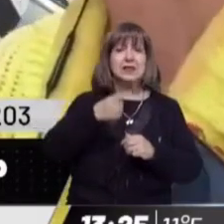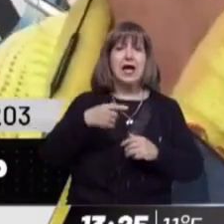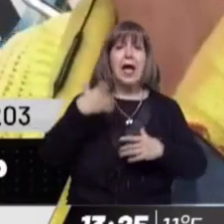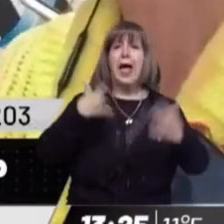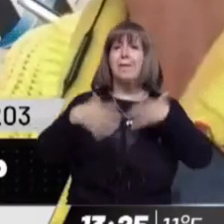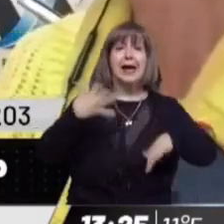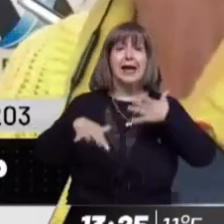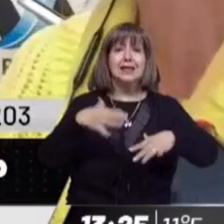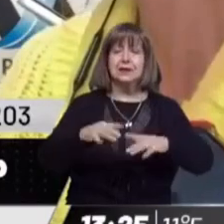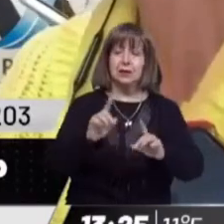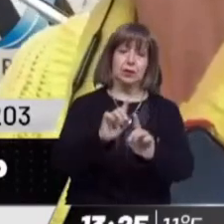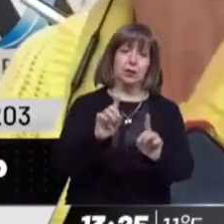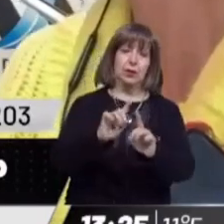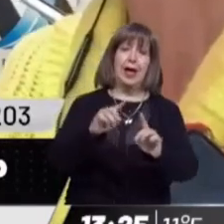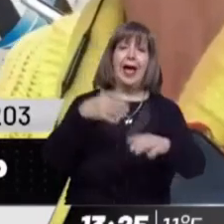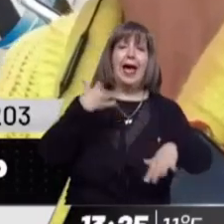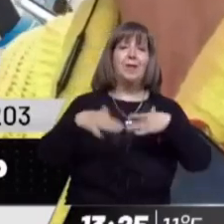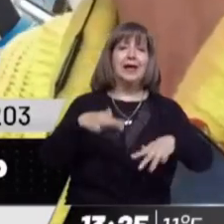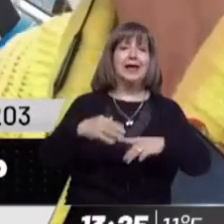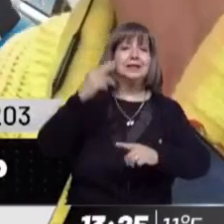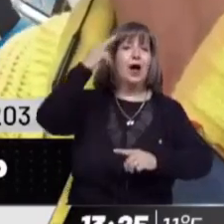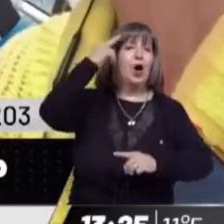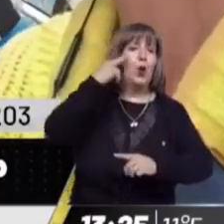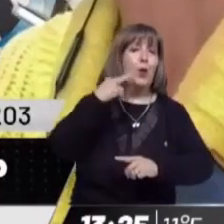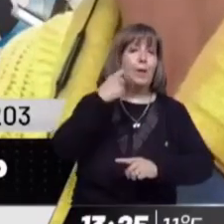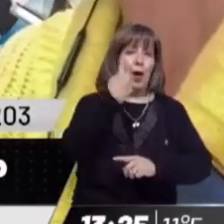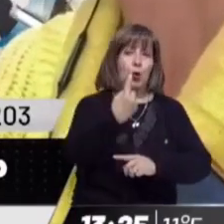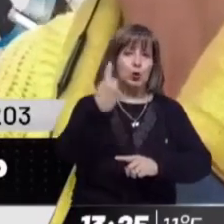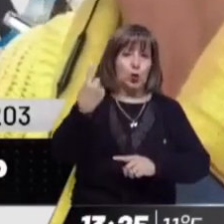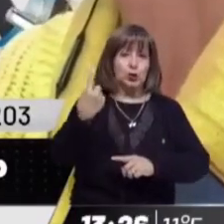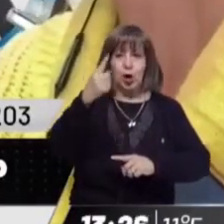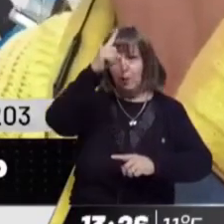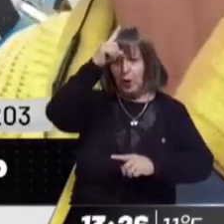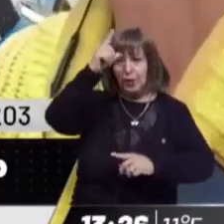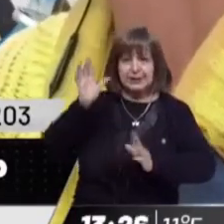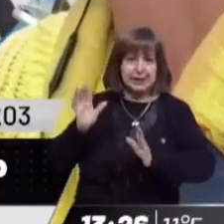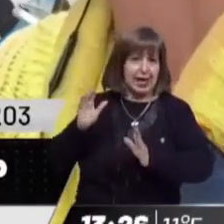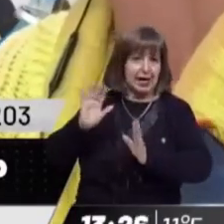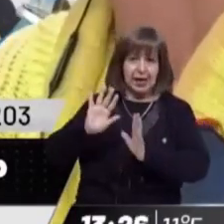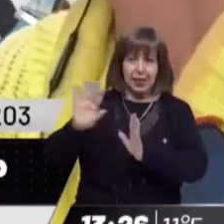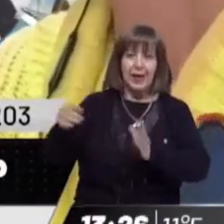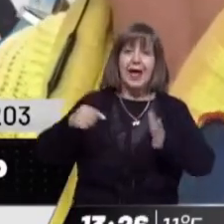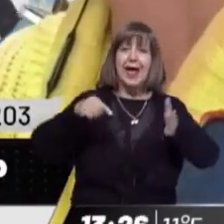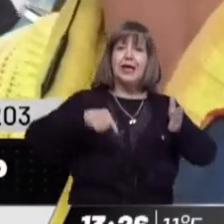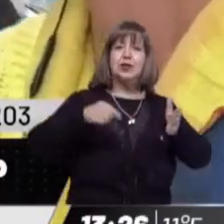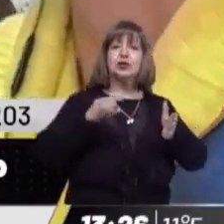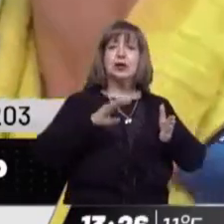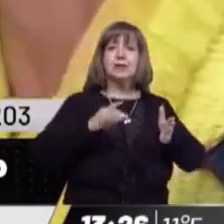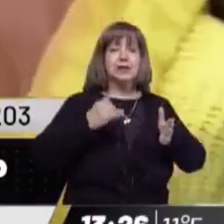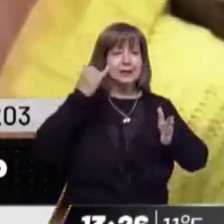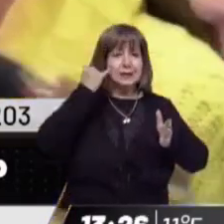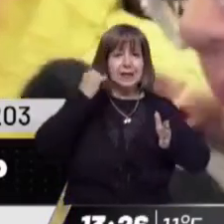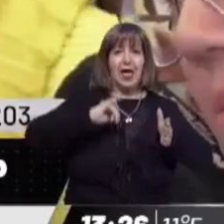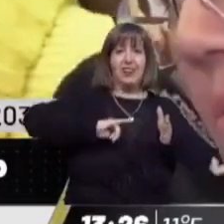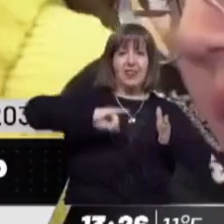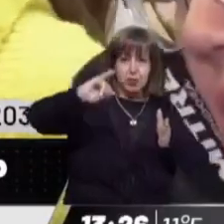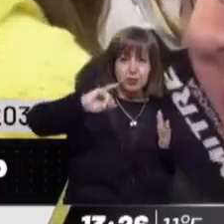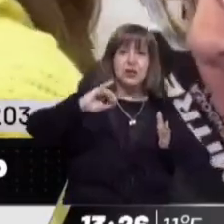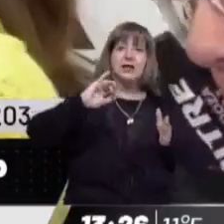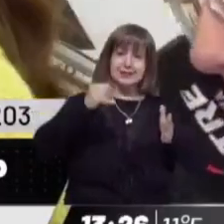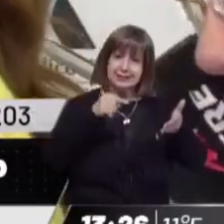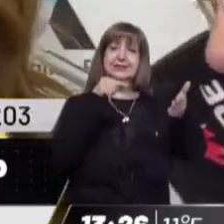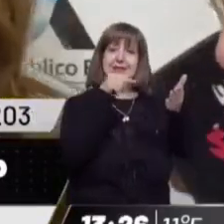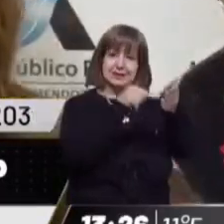todo lugar. De manera tal que esto es para facilitar a las personas las denuncias. Andrea Chávez, que es